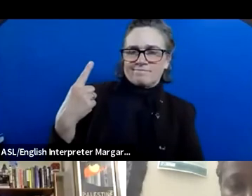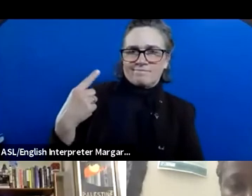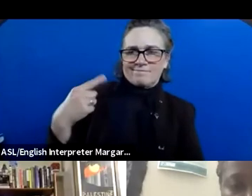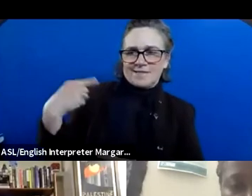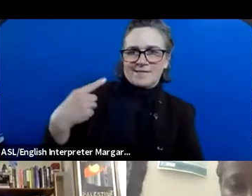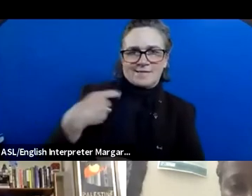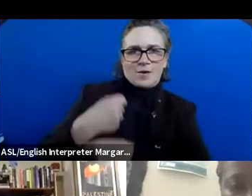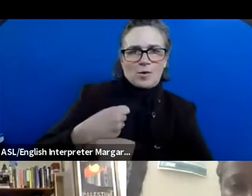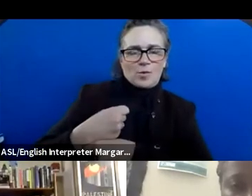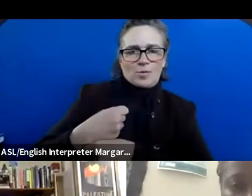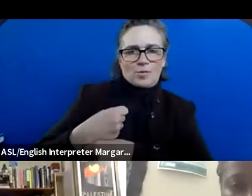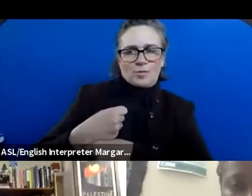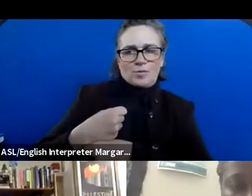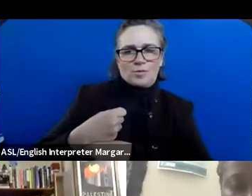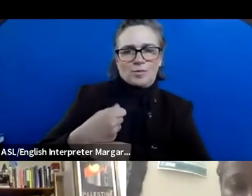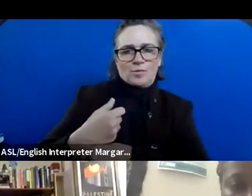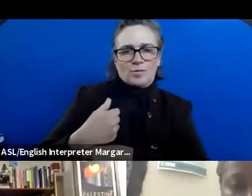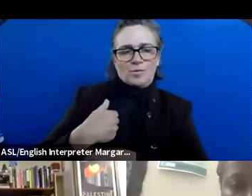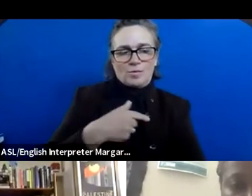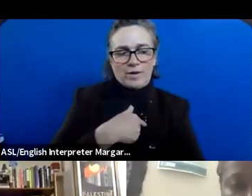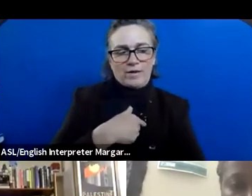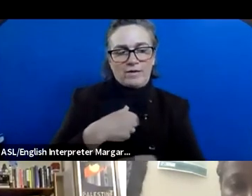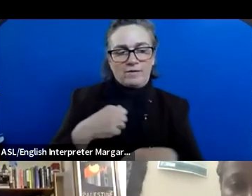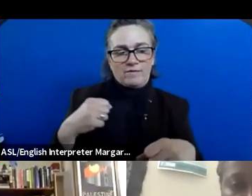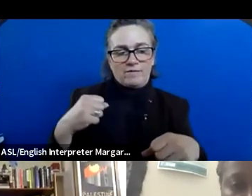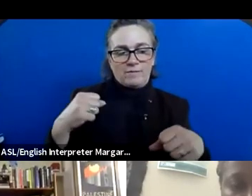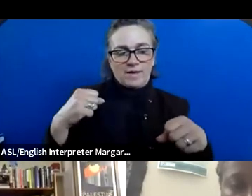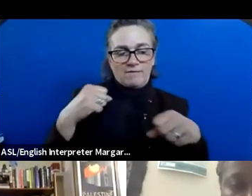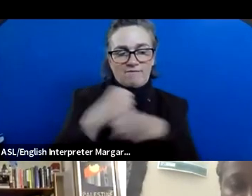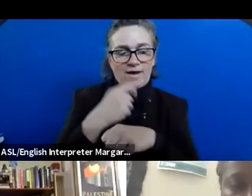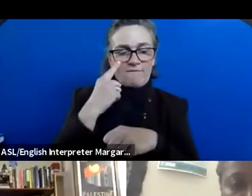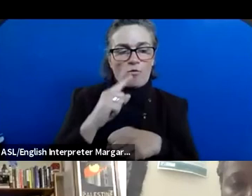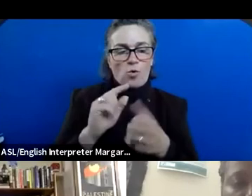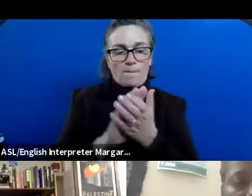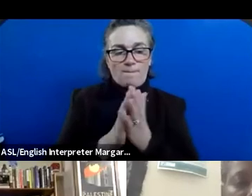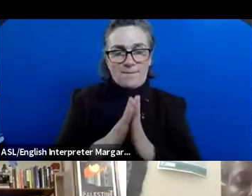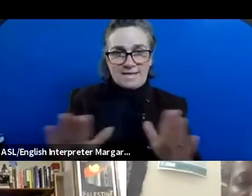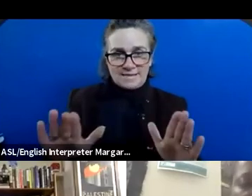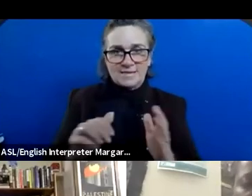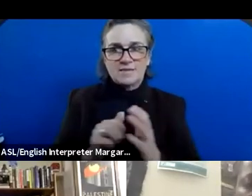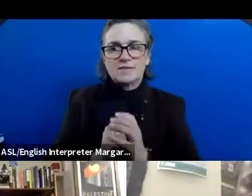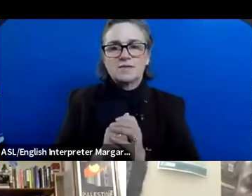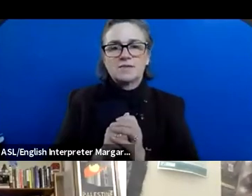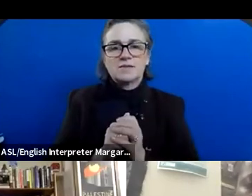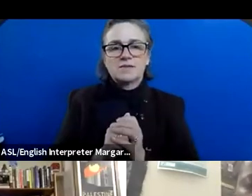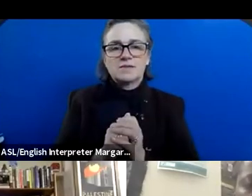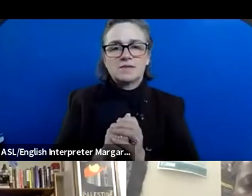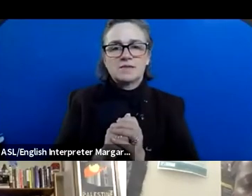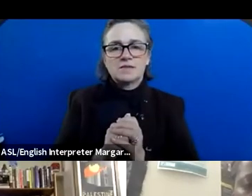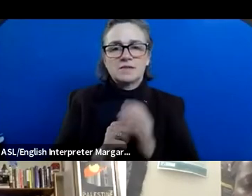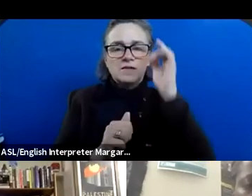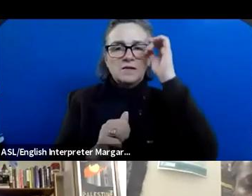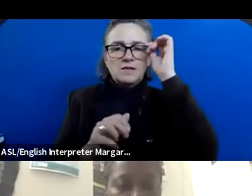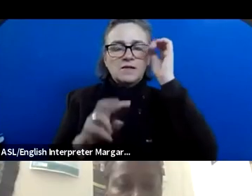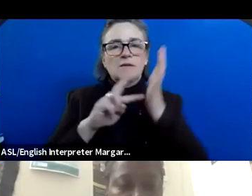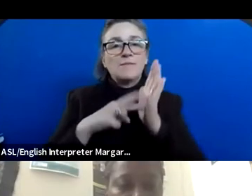la paz y la paz como el silenciamiento de los fusiles en nuestro país sea una realidad, porque esto